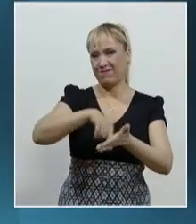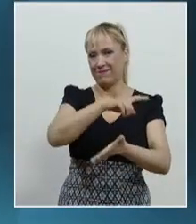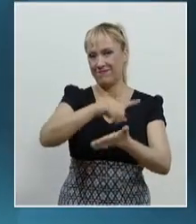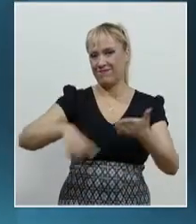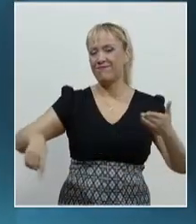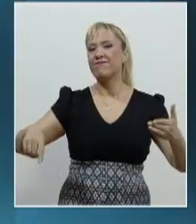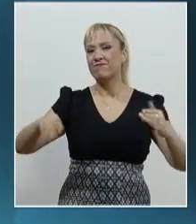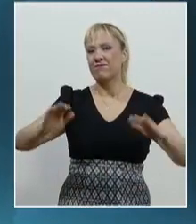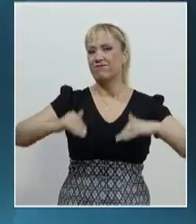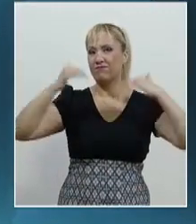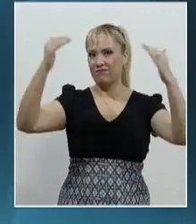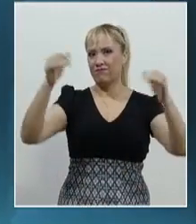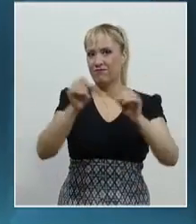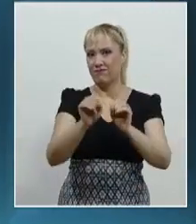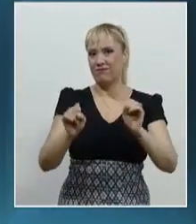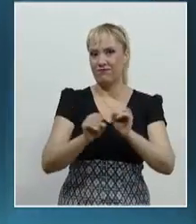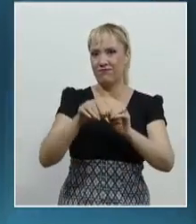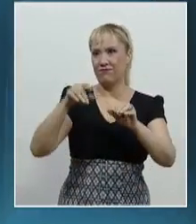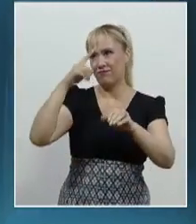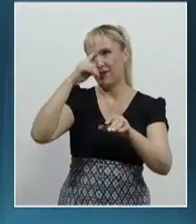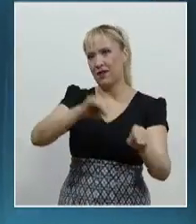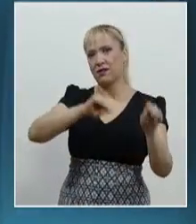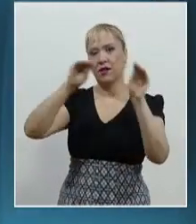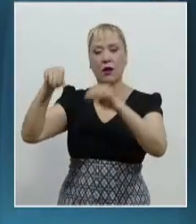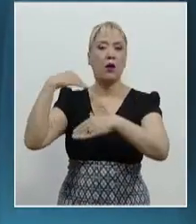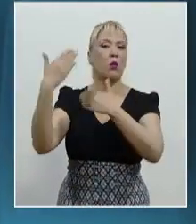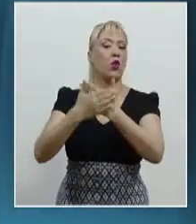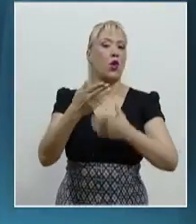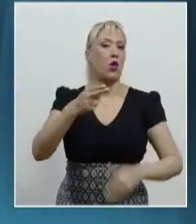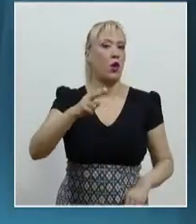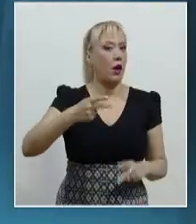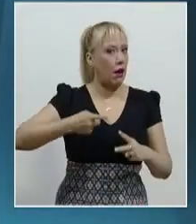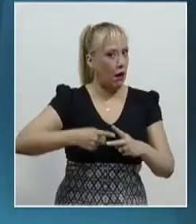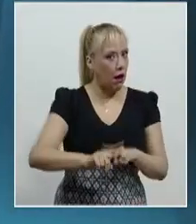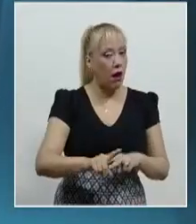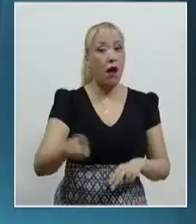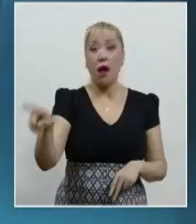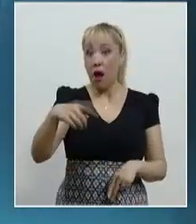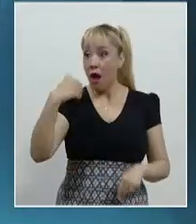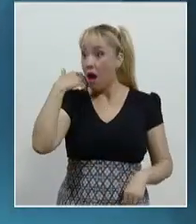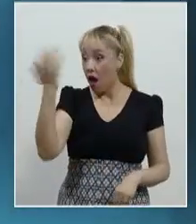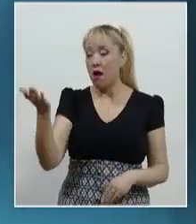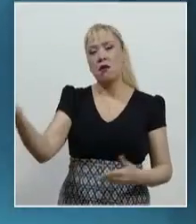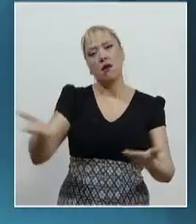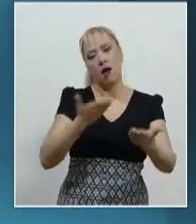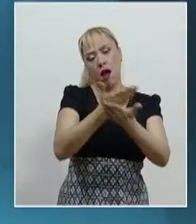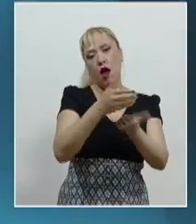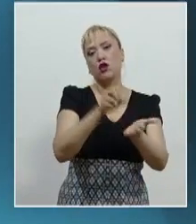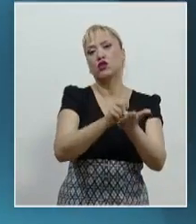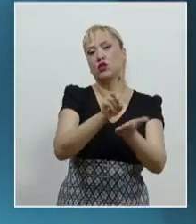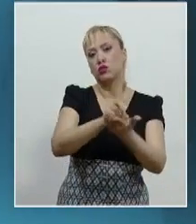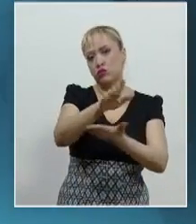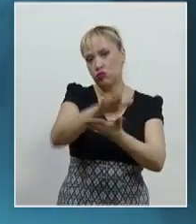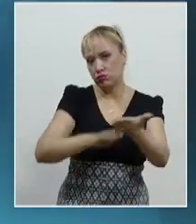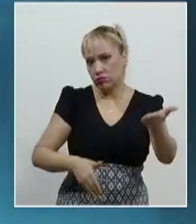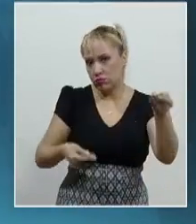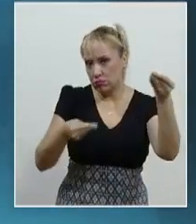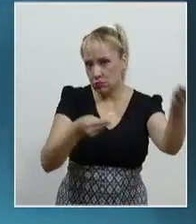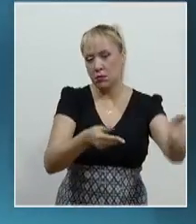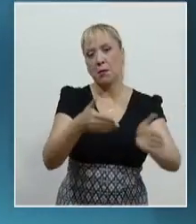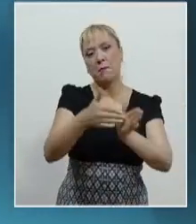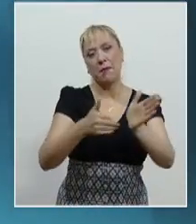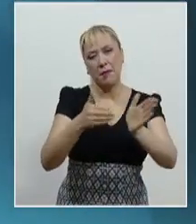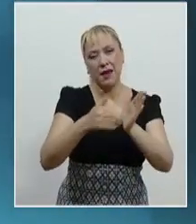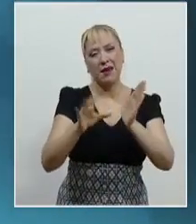el cargo en noviembre próximo. Los interesados deberán presentar su solicitud, documentos y un ensayo